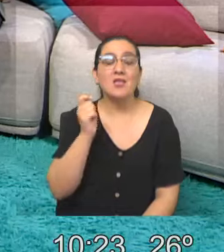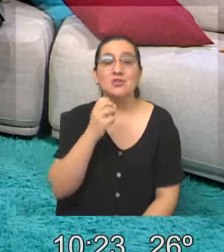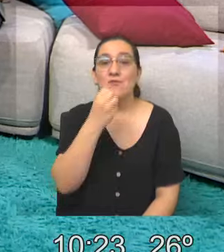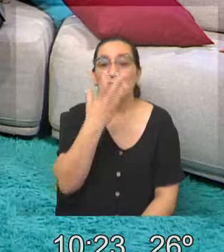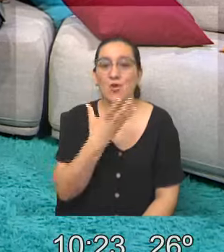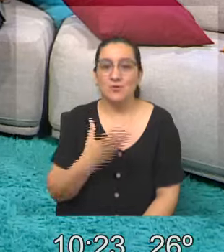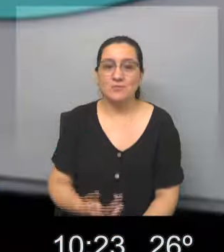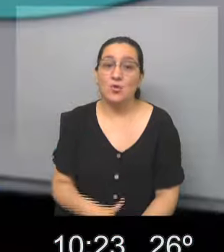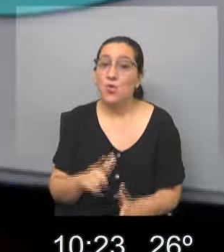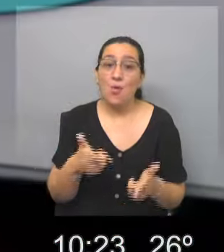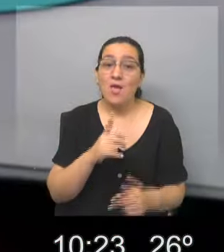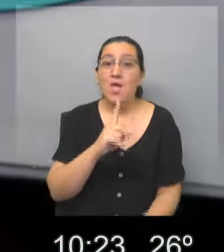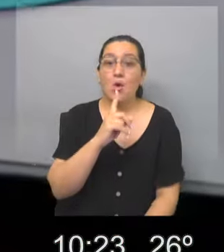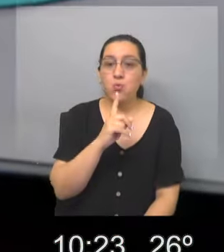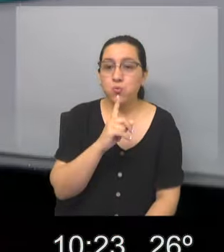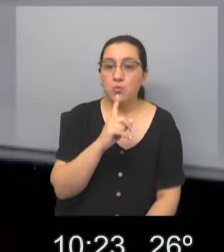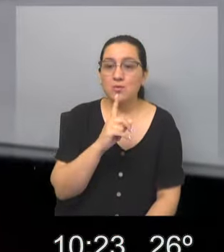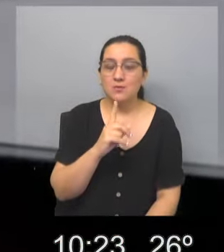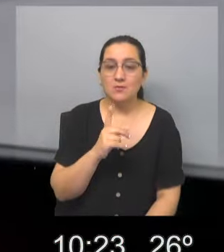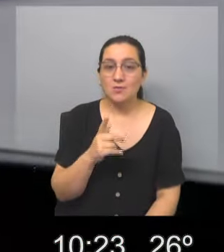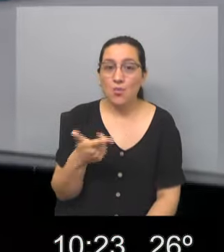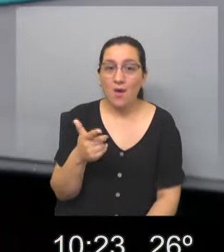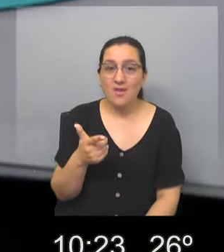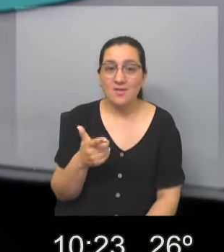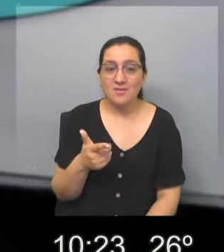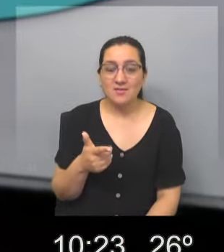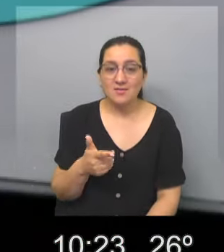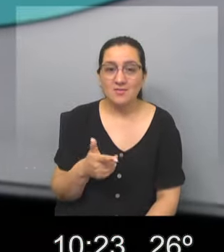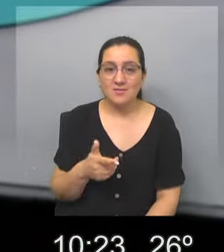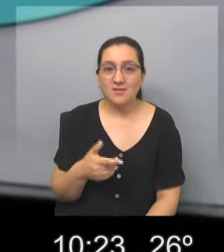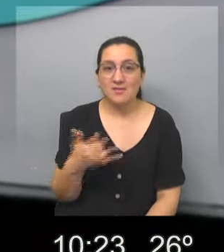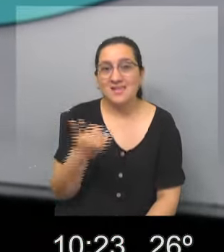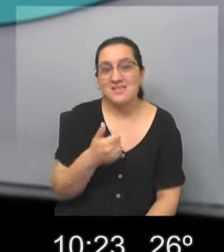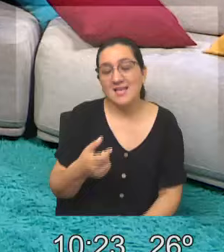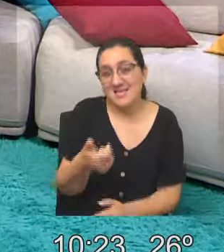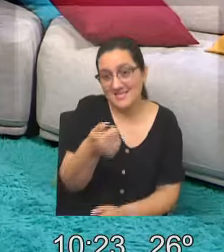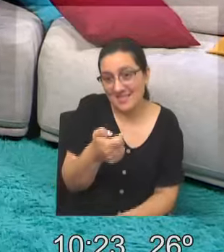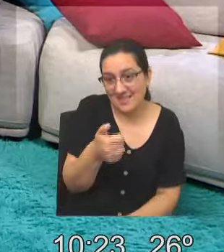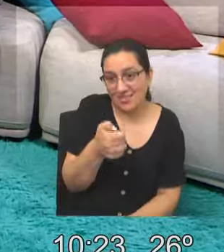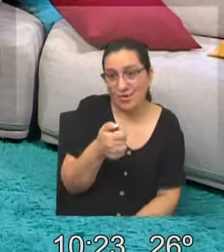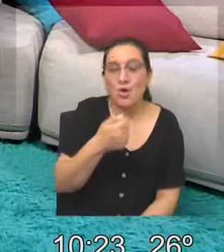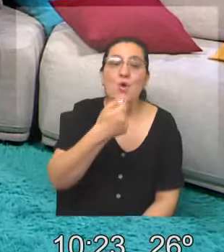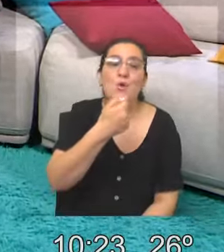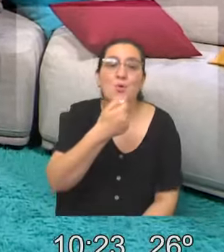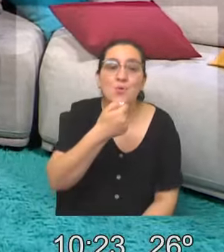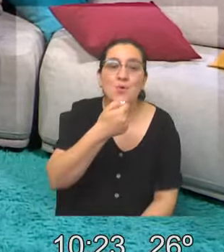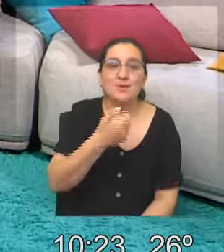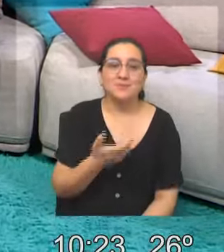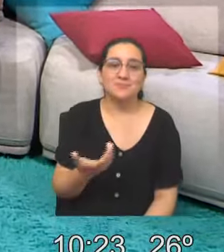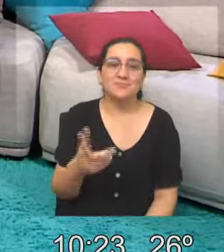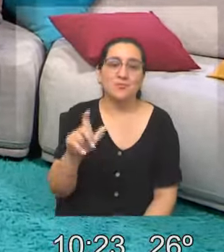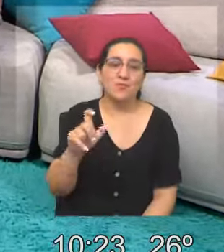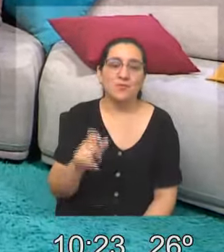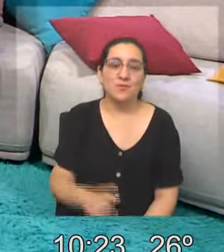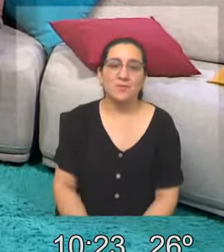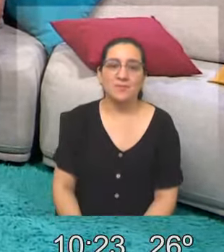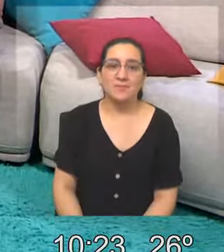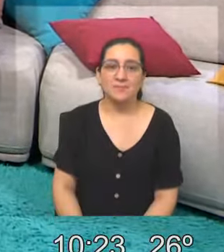tenemos velas, pero no importa. Pero hay detector de pero fuego. Pero tenés encendedor ahí. Ah, sí. Obvio. No se va a prender